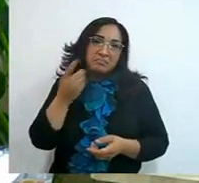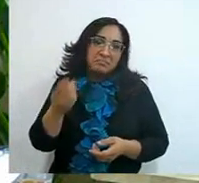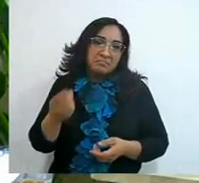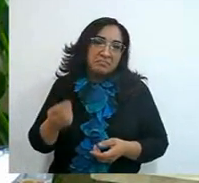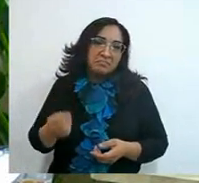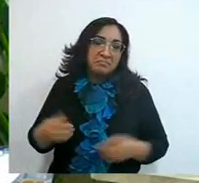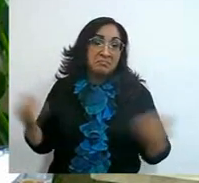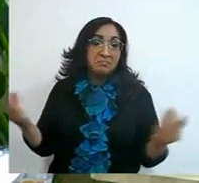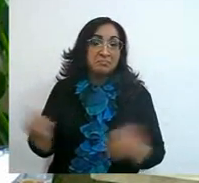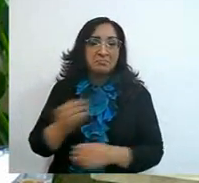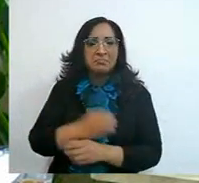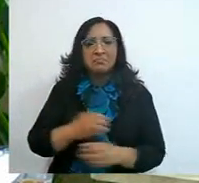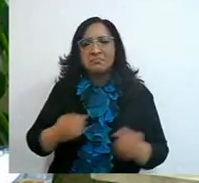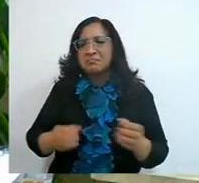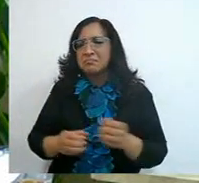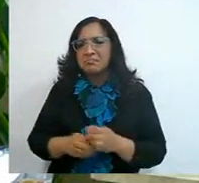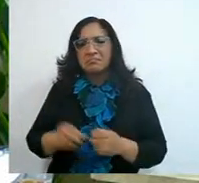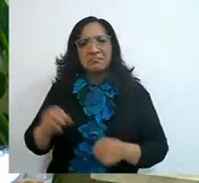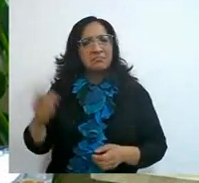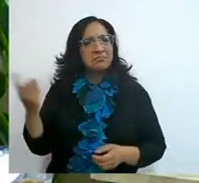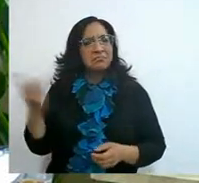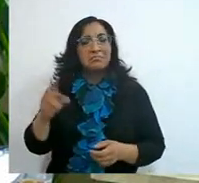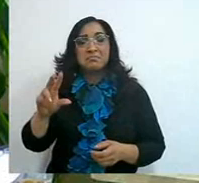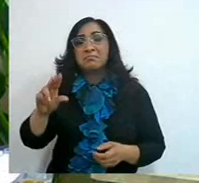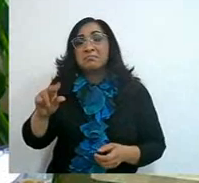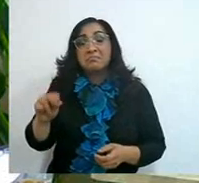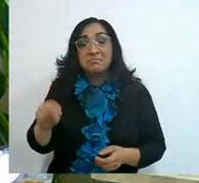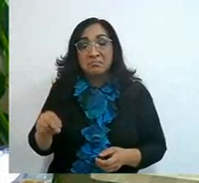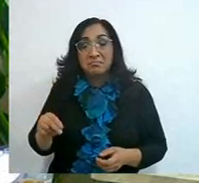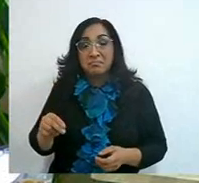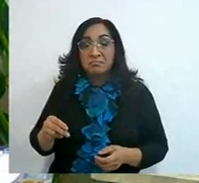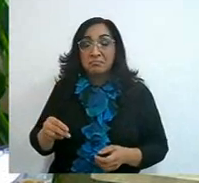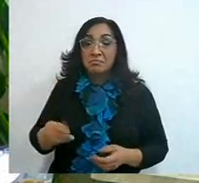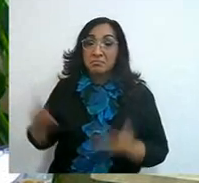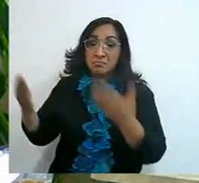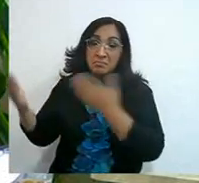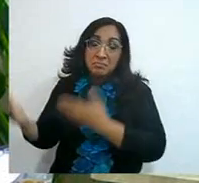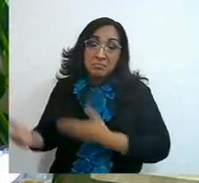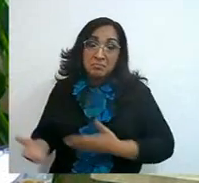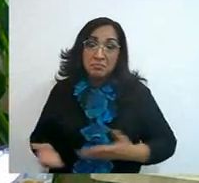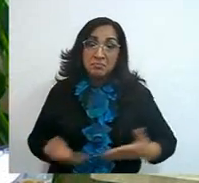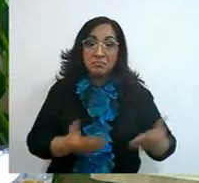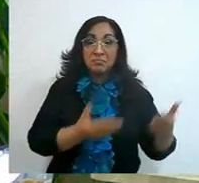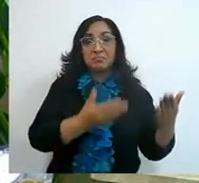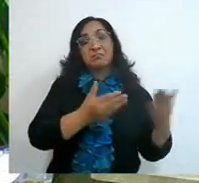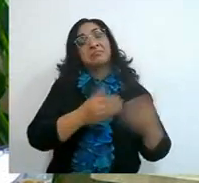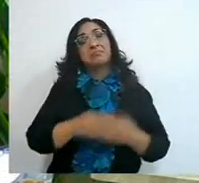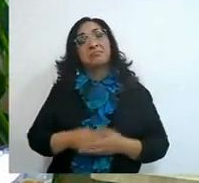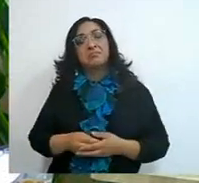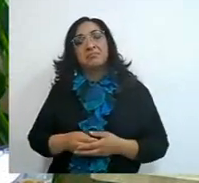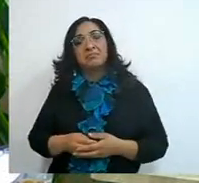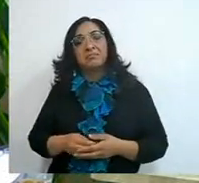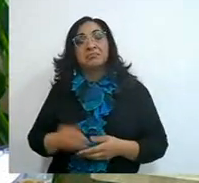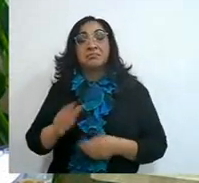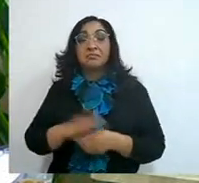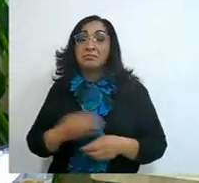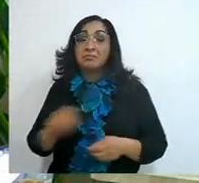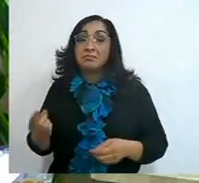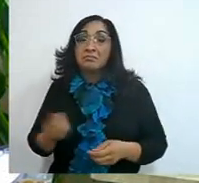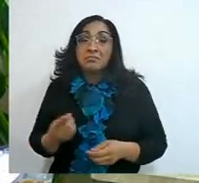cosas, el pueblo hacía cosas que no debía e iba contra los intereses de las personas